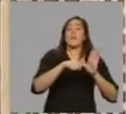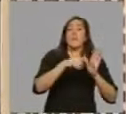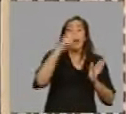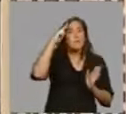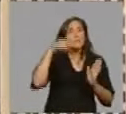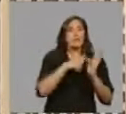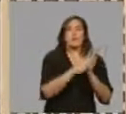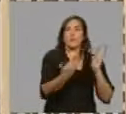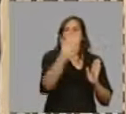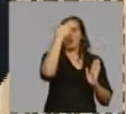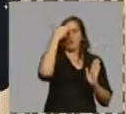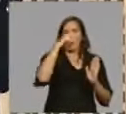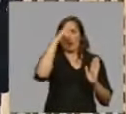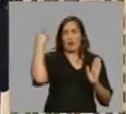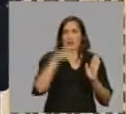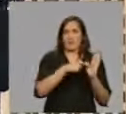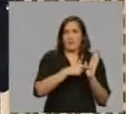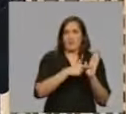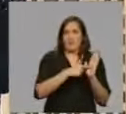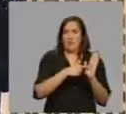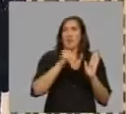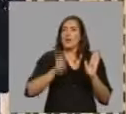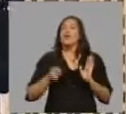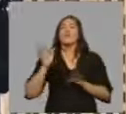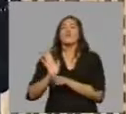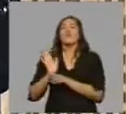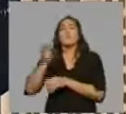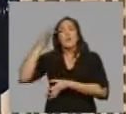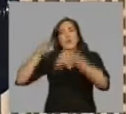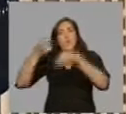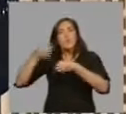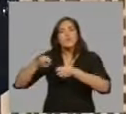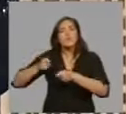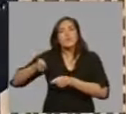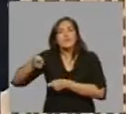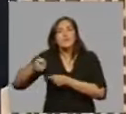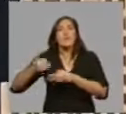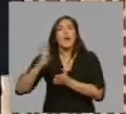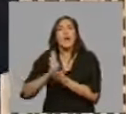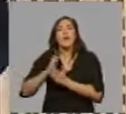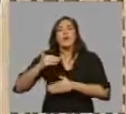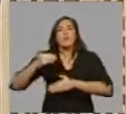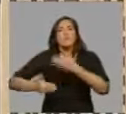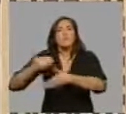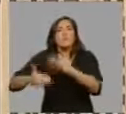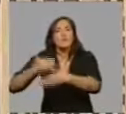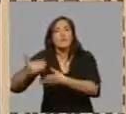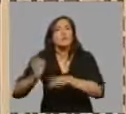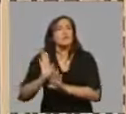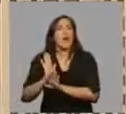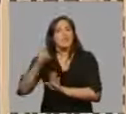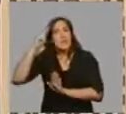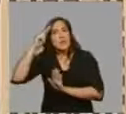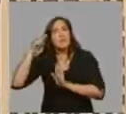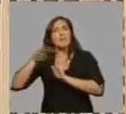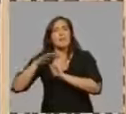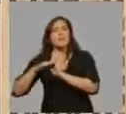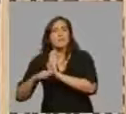la Constitución y en el marco del debido proceso que establece todo Estado de Derecho. De